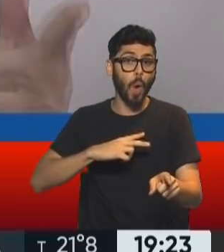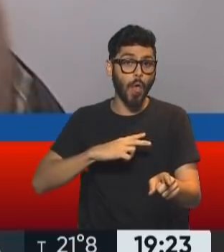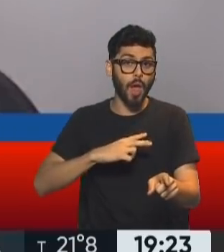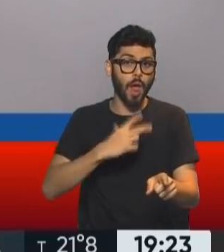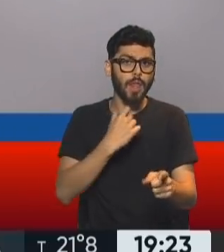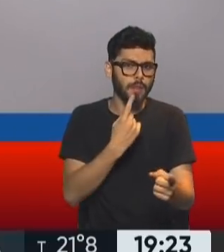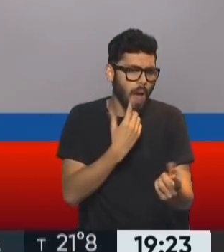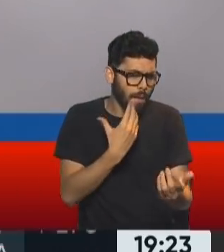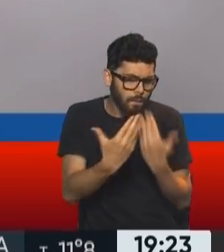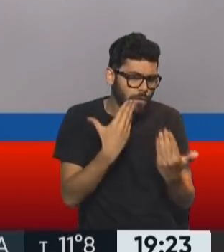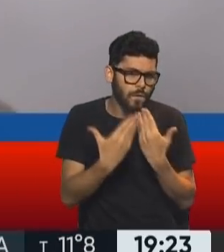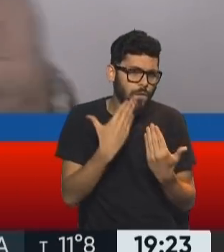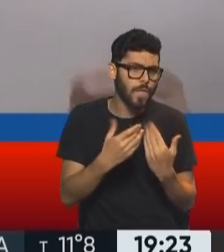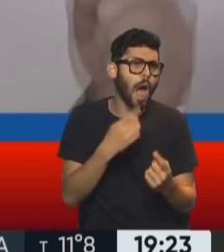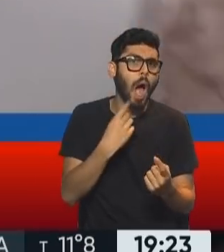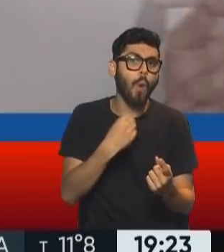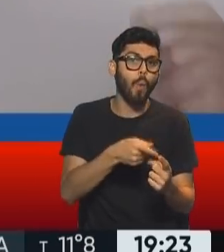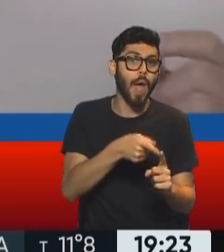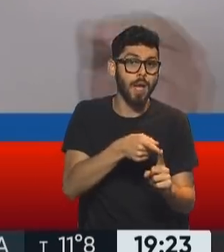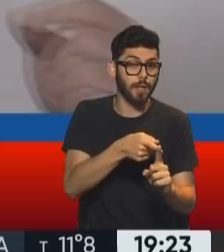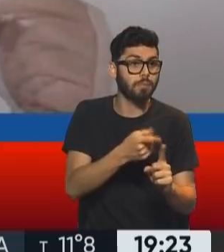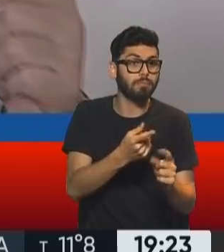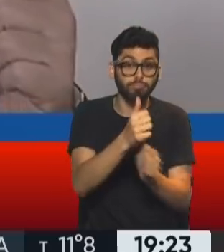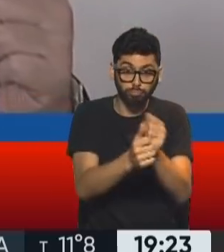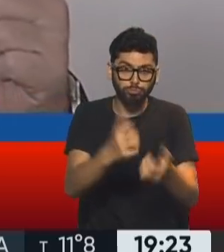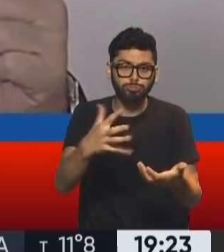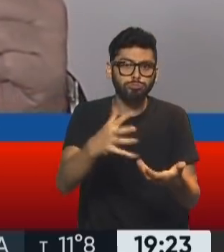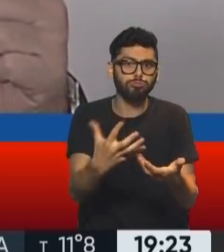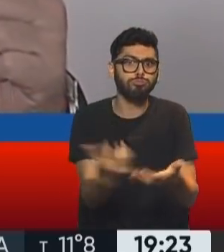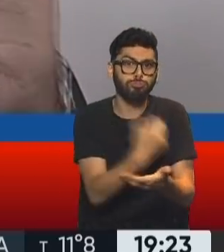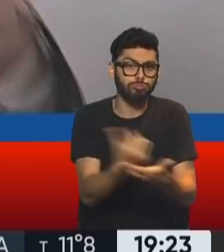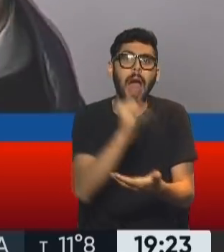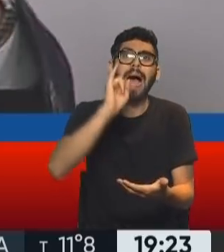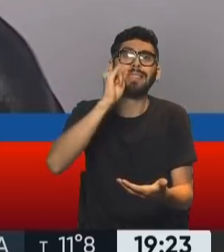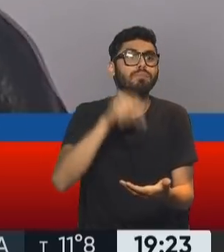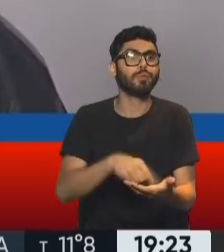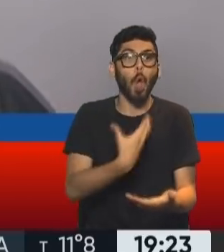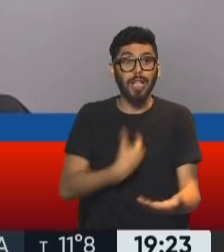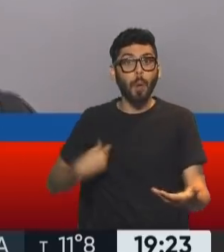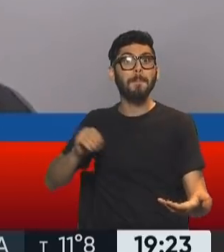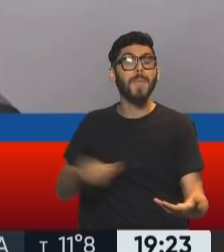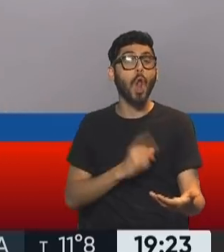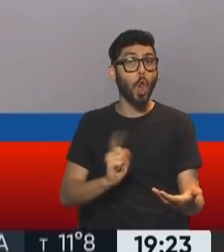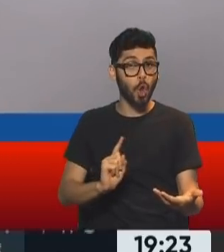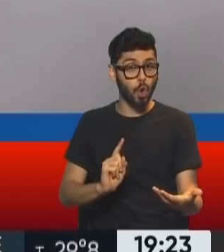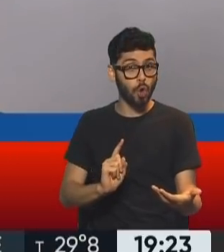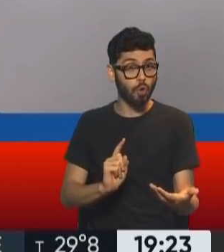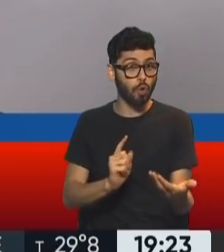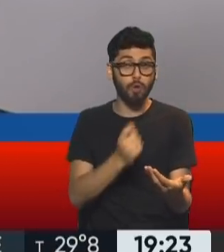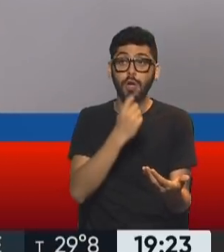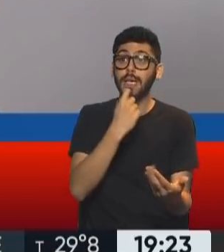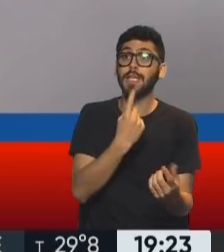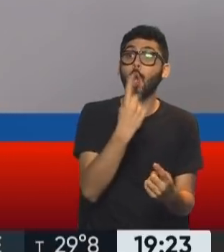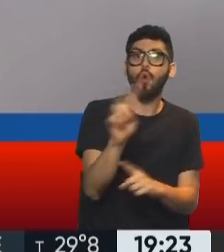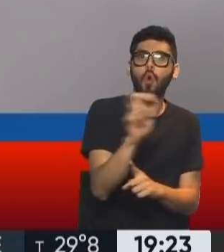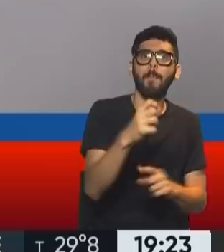explotarlos de modo tal que el Estado no perdiera. Una sociedad donde uno gana mucho y el otro pierde mucho, no